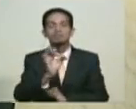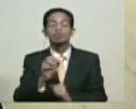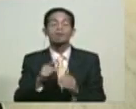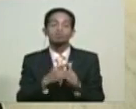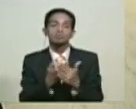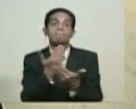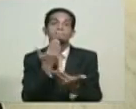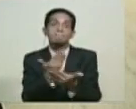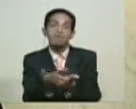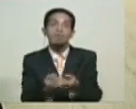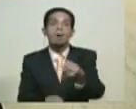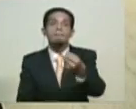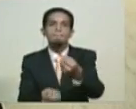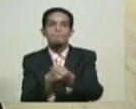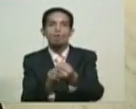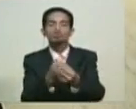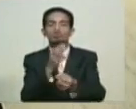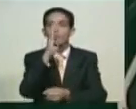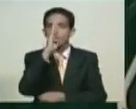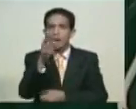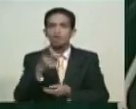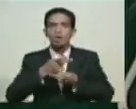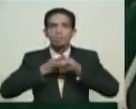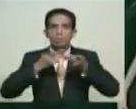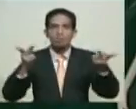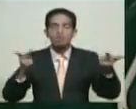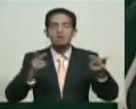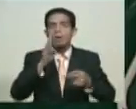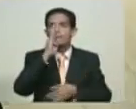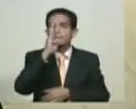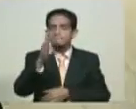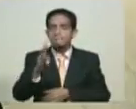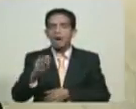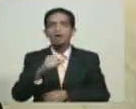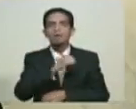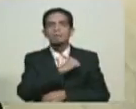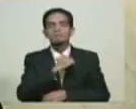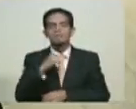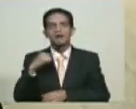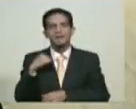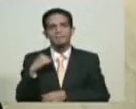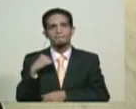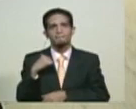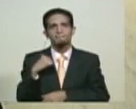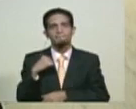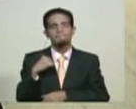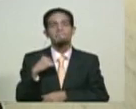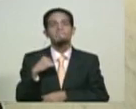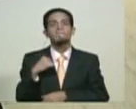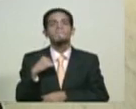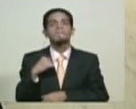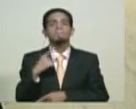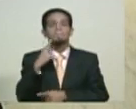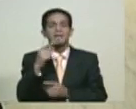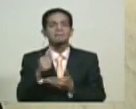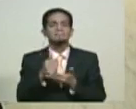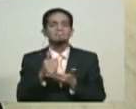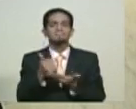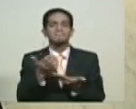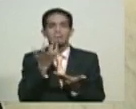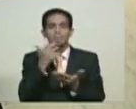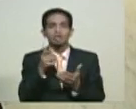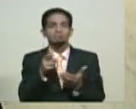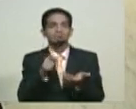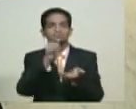banca pública, para regularizar la tercerización y la especulación de los puntos de venta